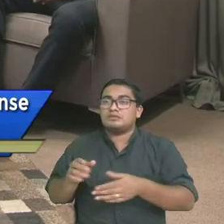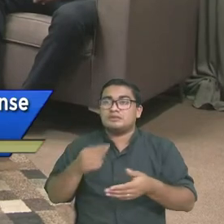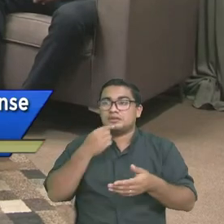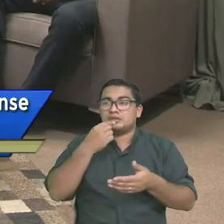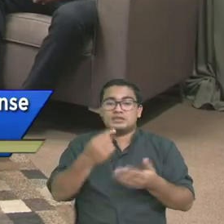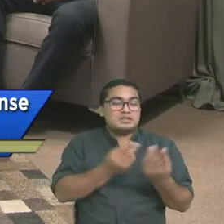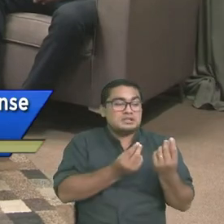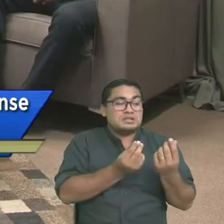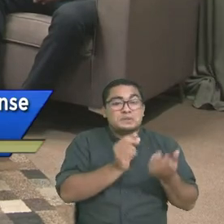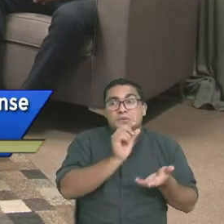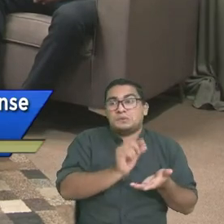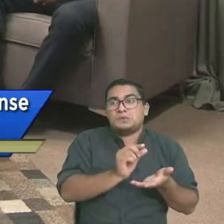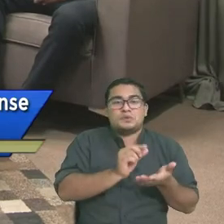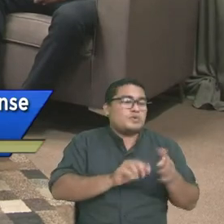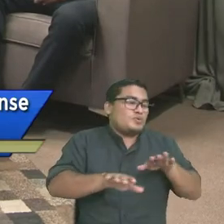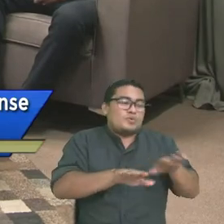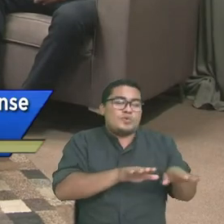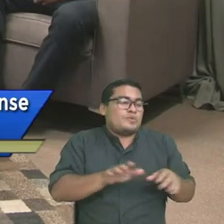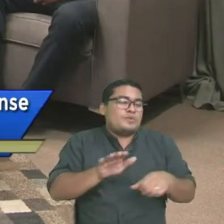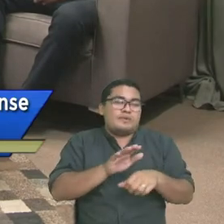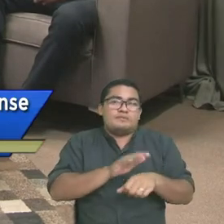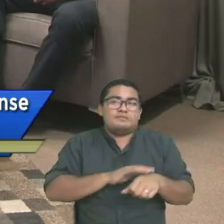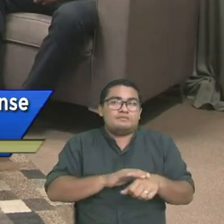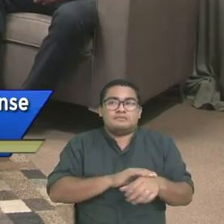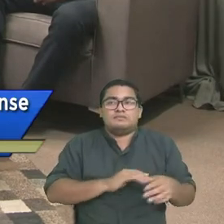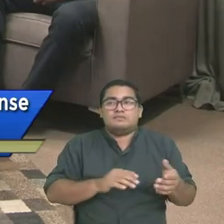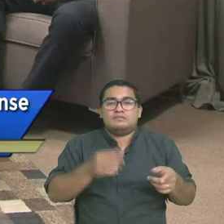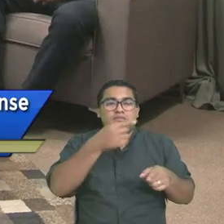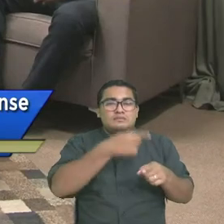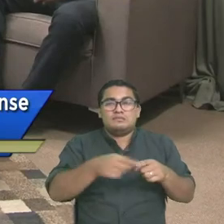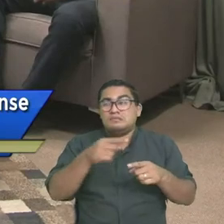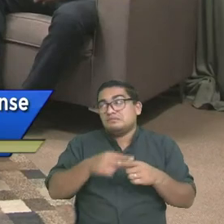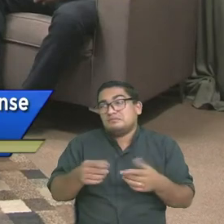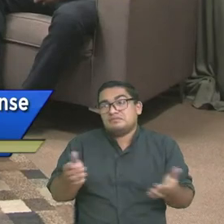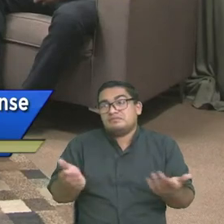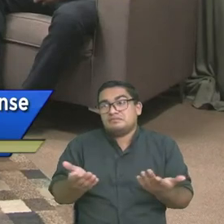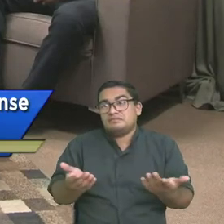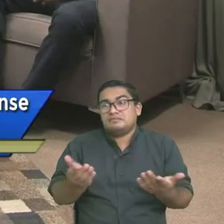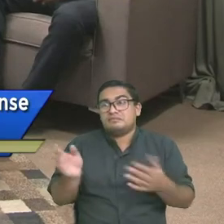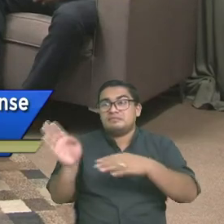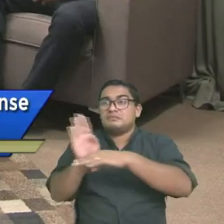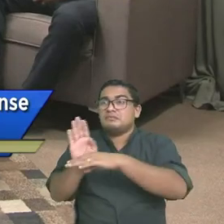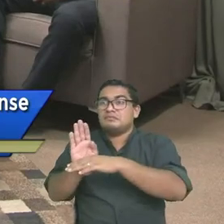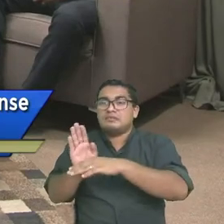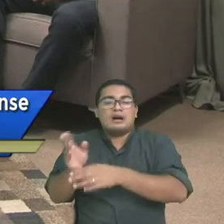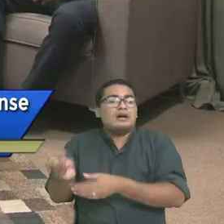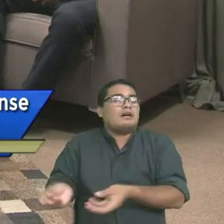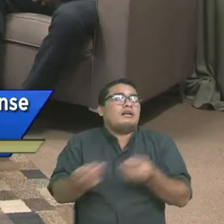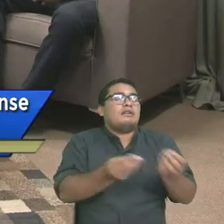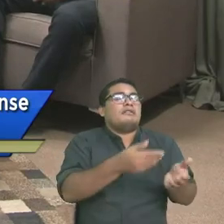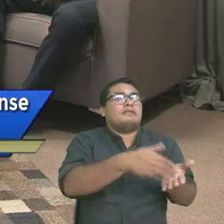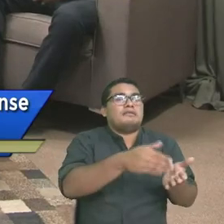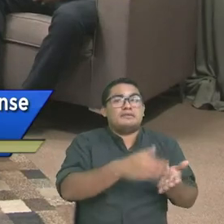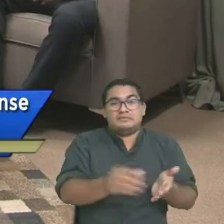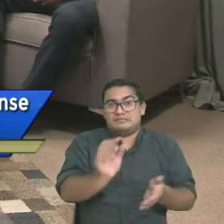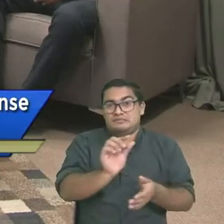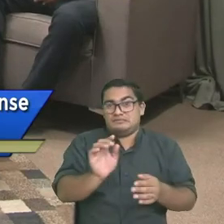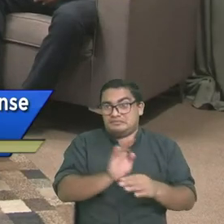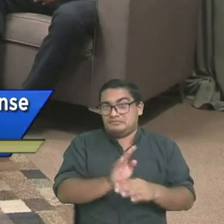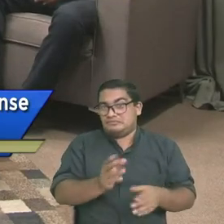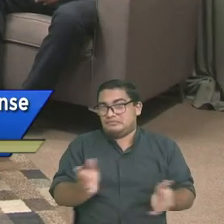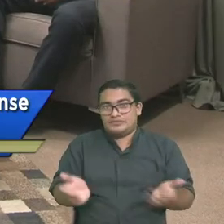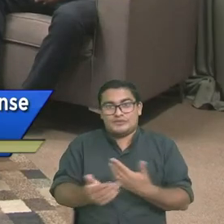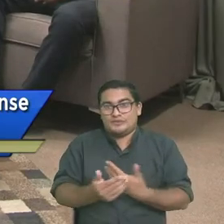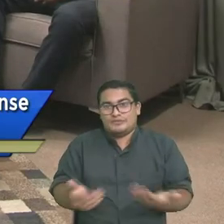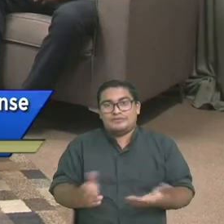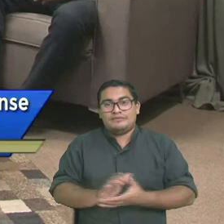tu ingreso no te permite para poder cubrir la cuota de ese préstamo, ¿vos crees que el banco te va a aprobar el préstamo?